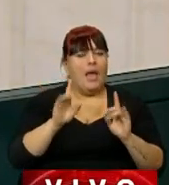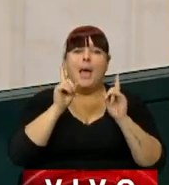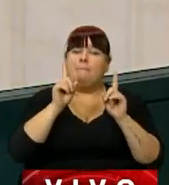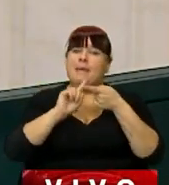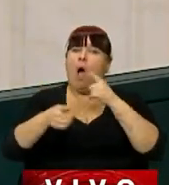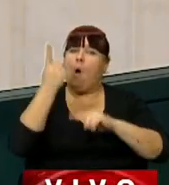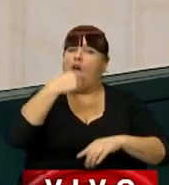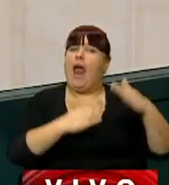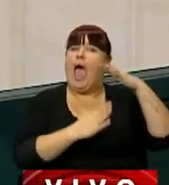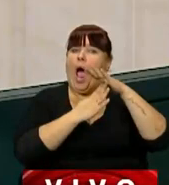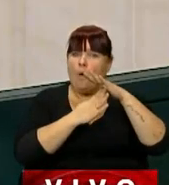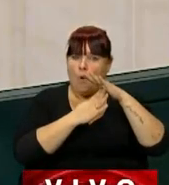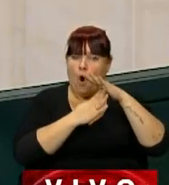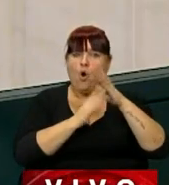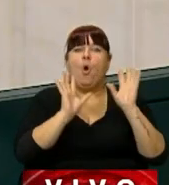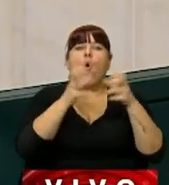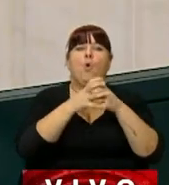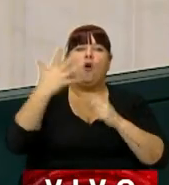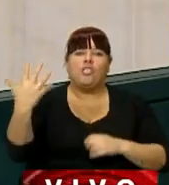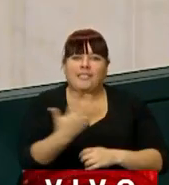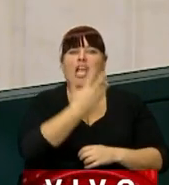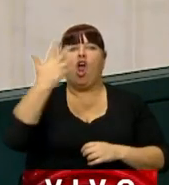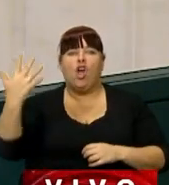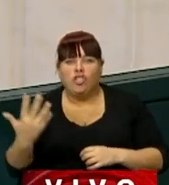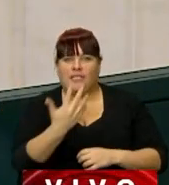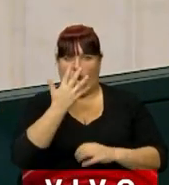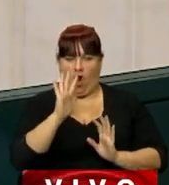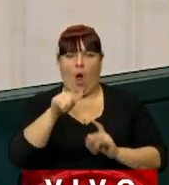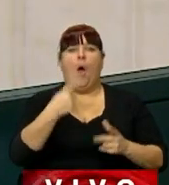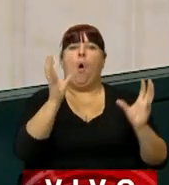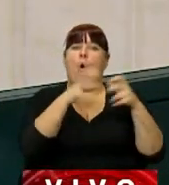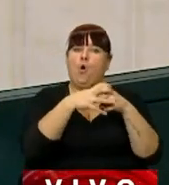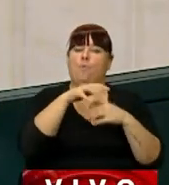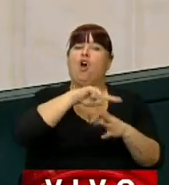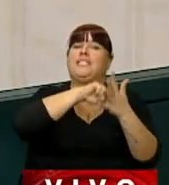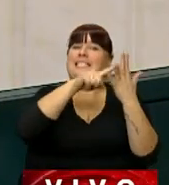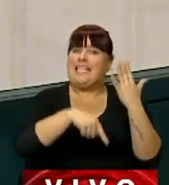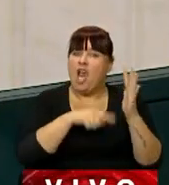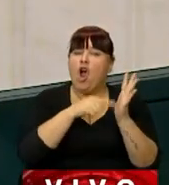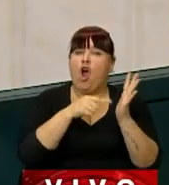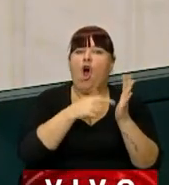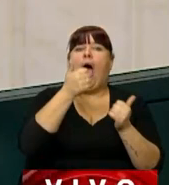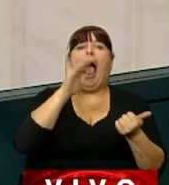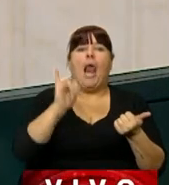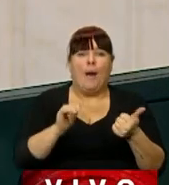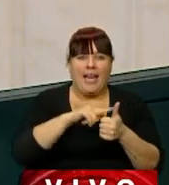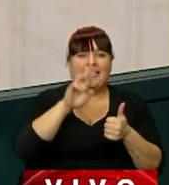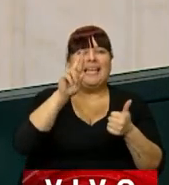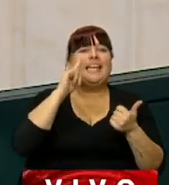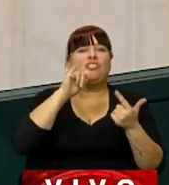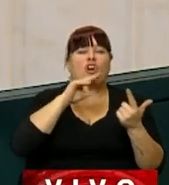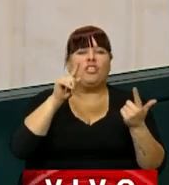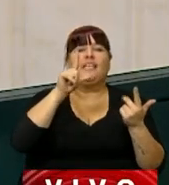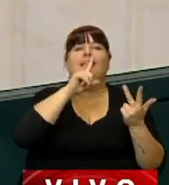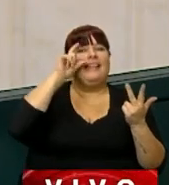tal como se acordó en labor parlamentaria, vamos en grupos de 5. El primer grupo son 5, que son Álvarez,